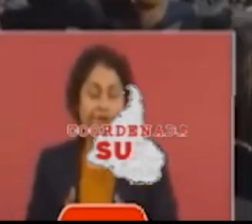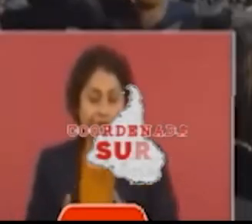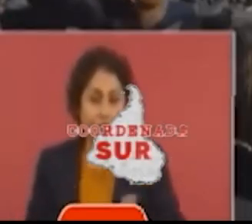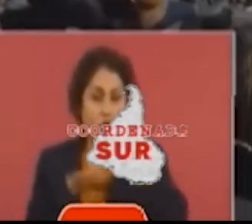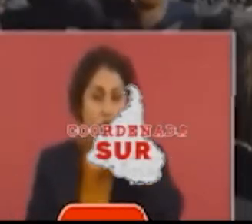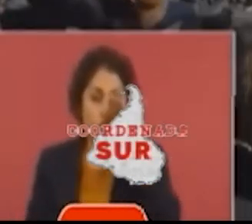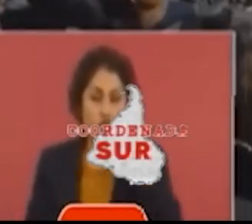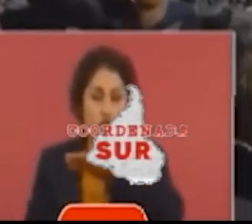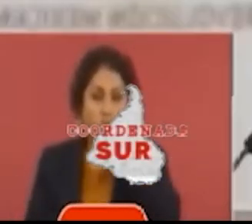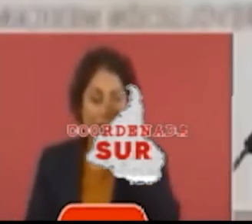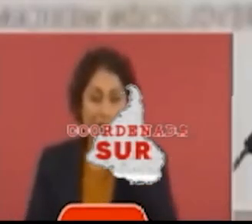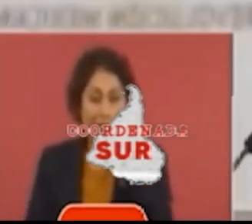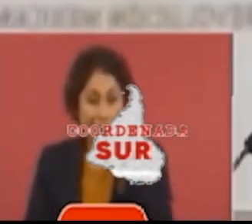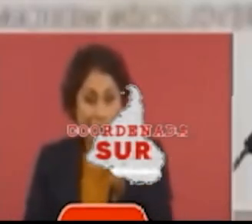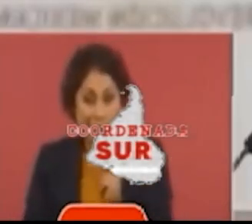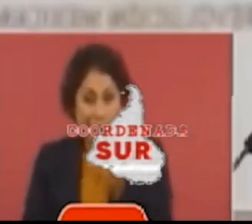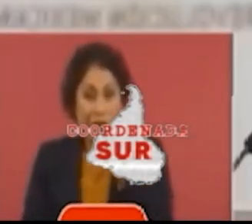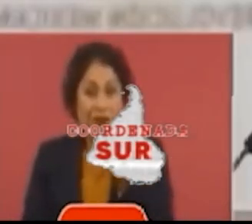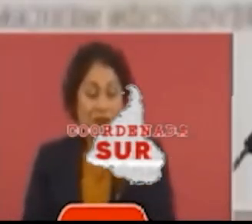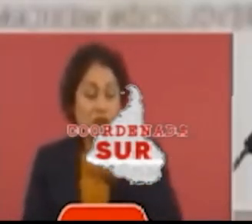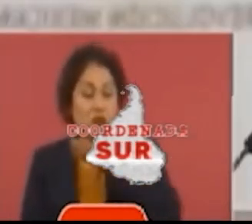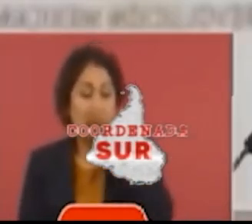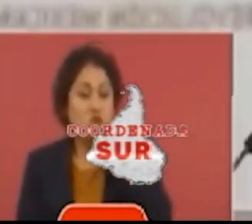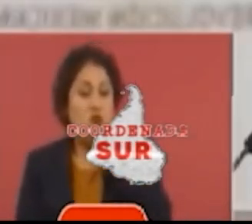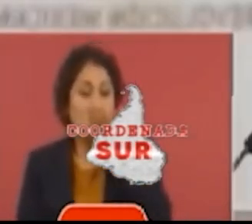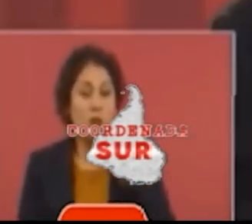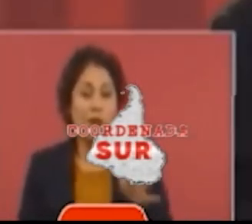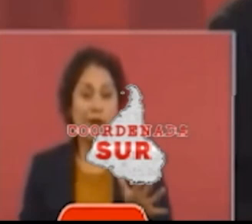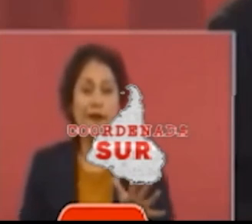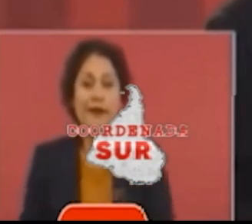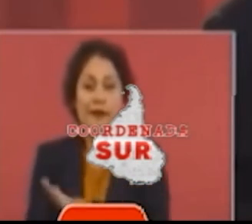Si no cambian esas prácticas,